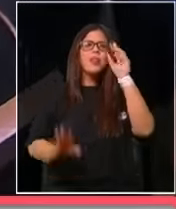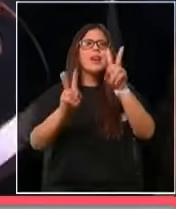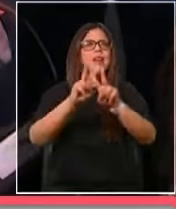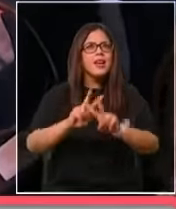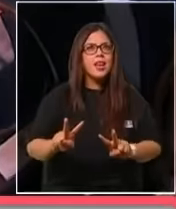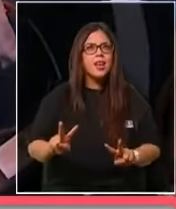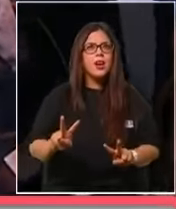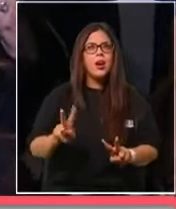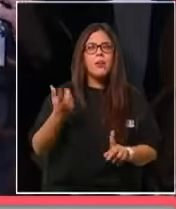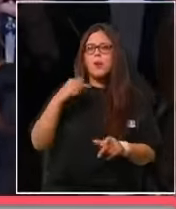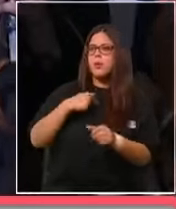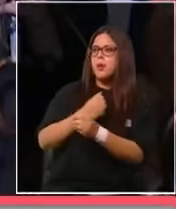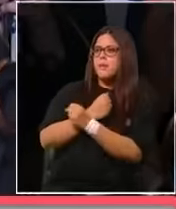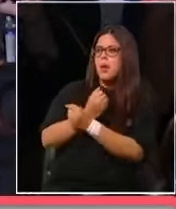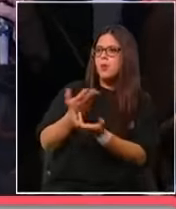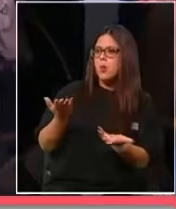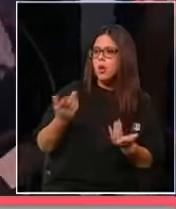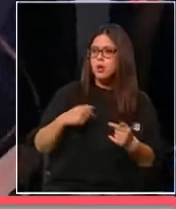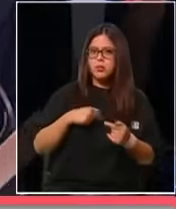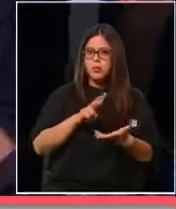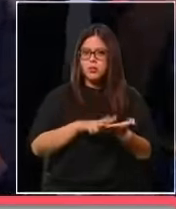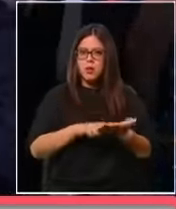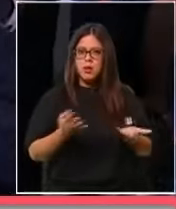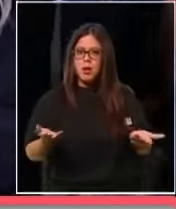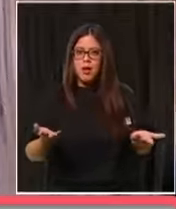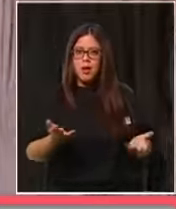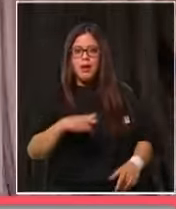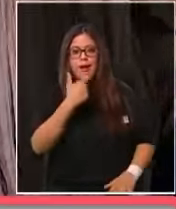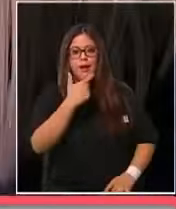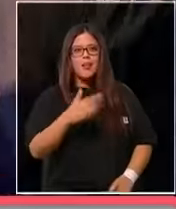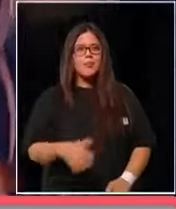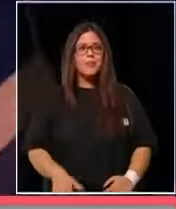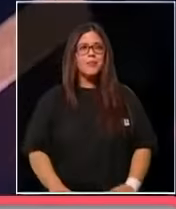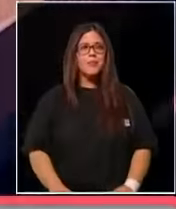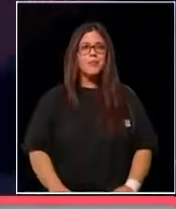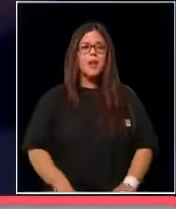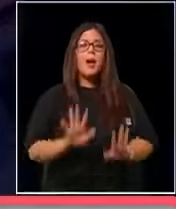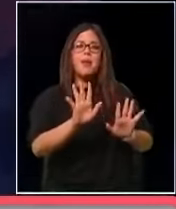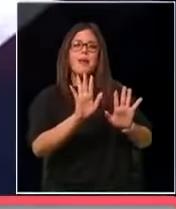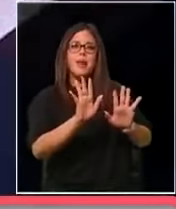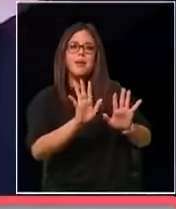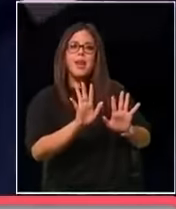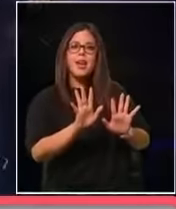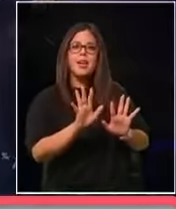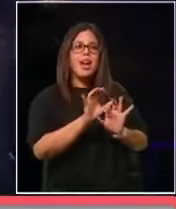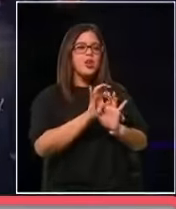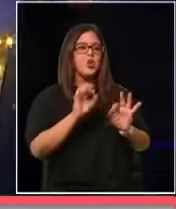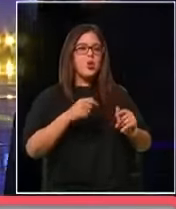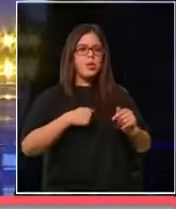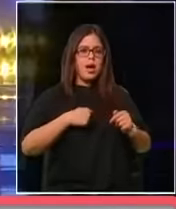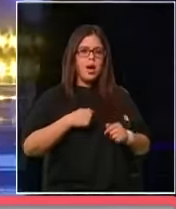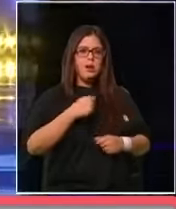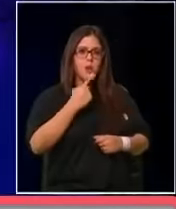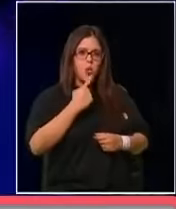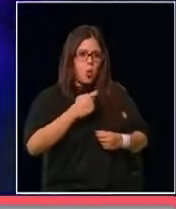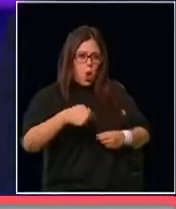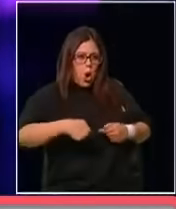Pepo, Pepo, mi amor, si estoy tocando nomás. A ver, no, es que yo nunca sentí tan duro. Pero mira,